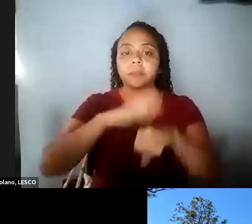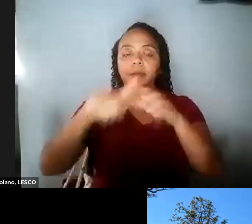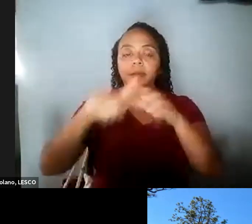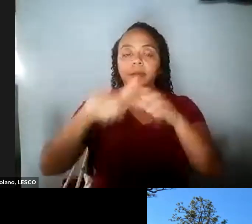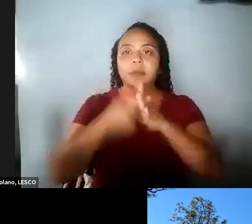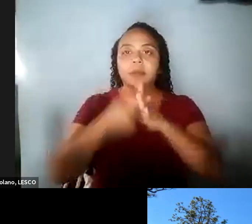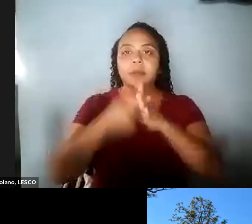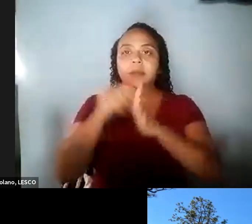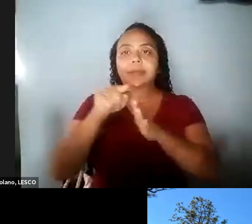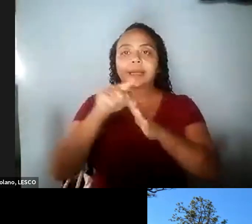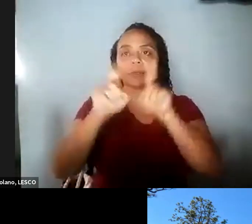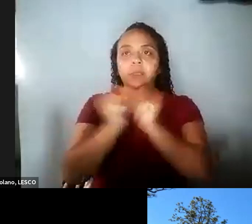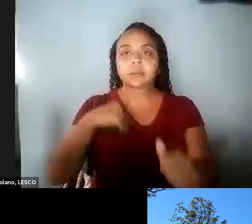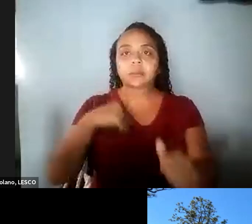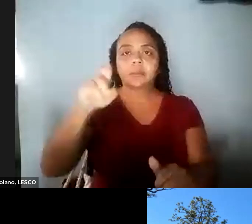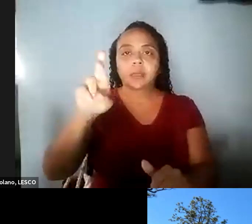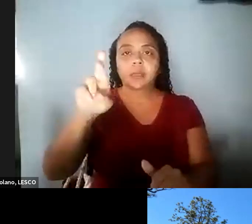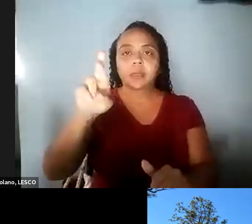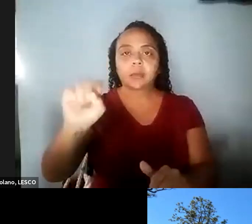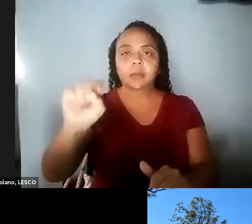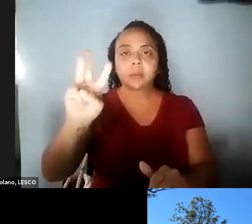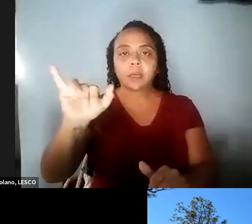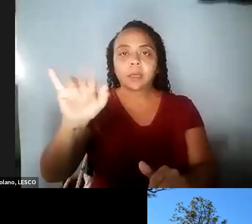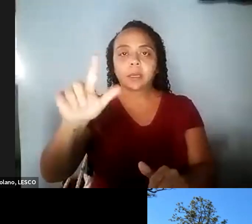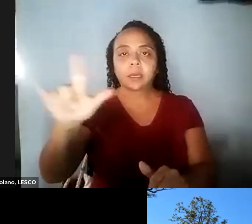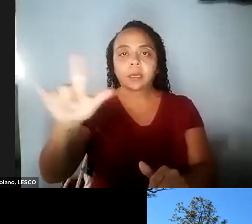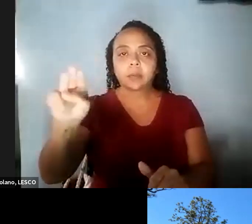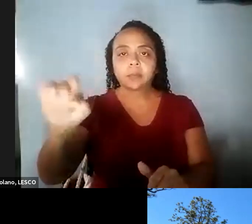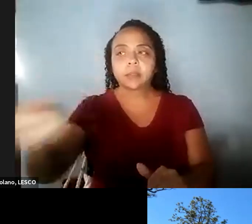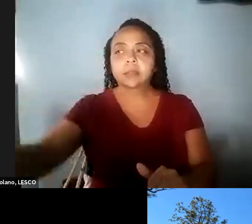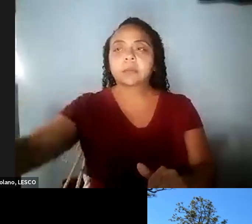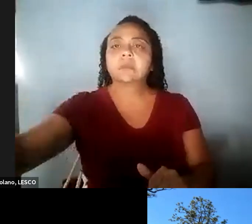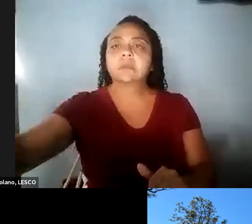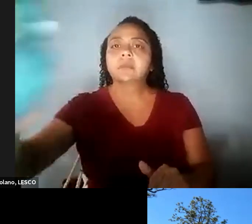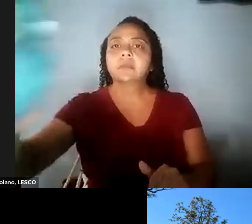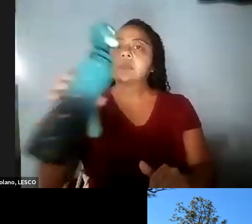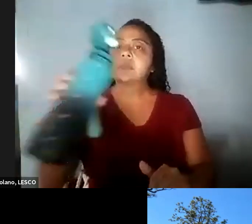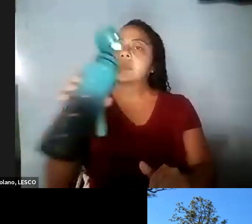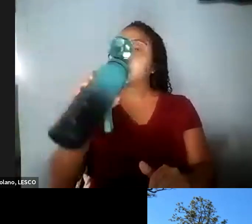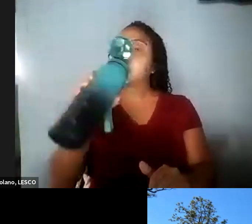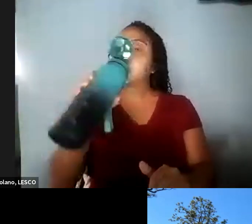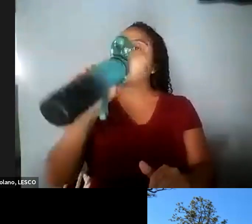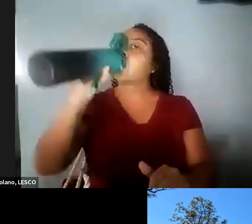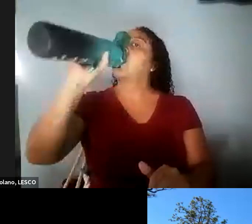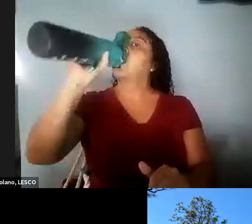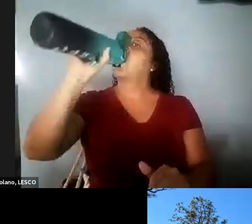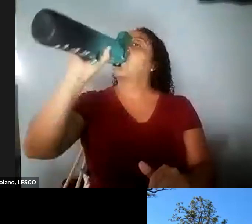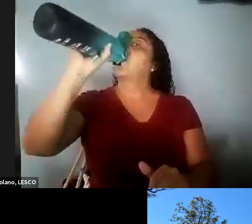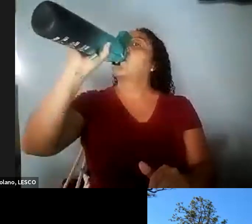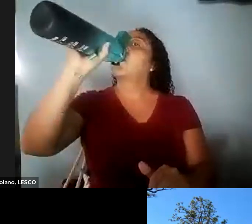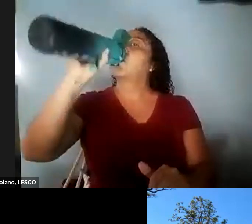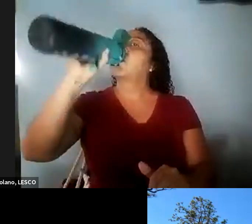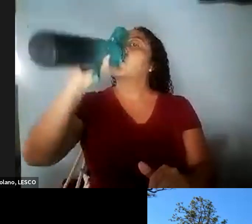con el señor peter williams adelante pero yo soy la cgt cuestión